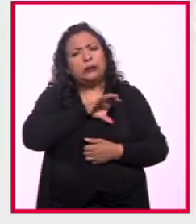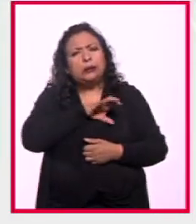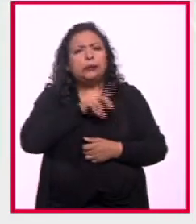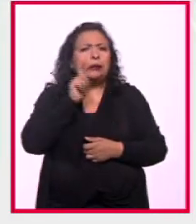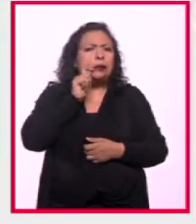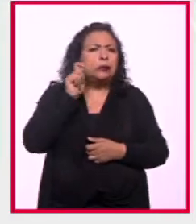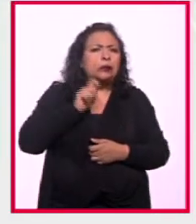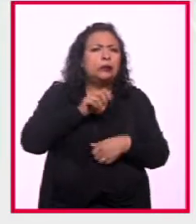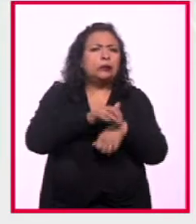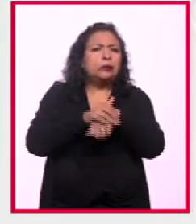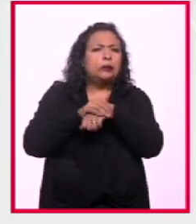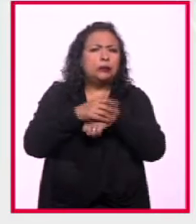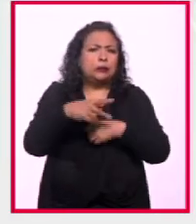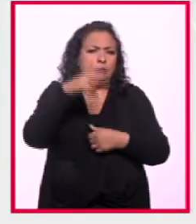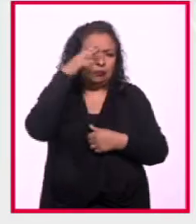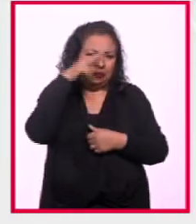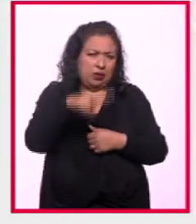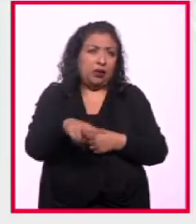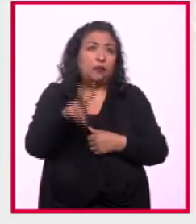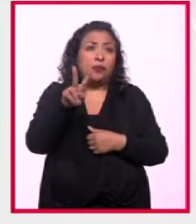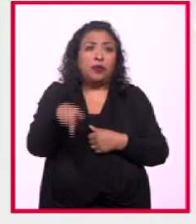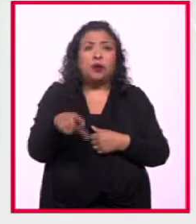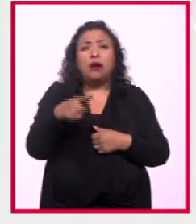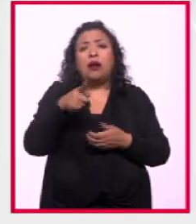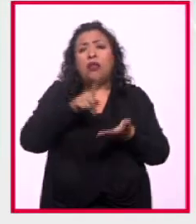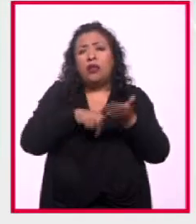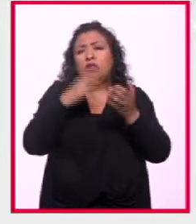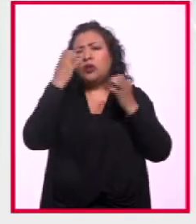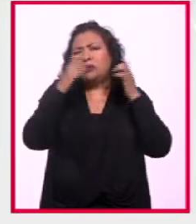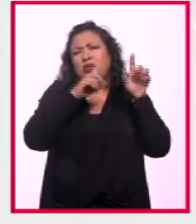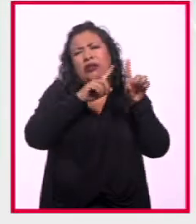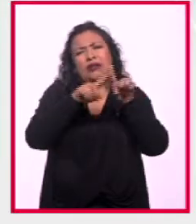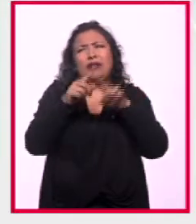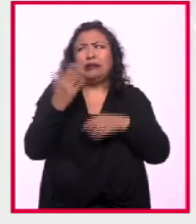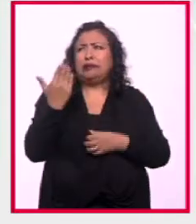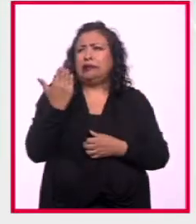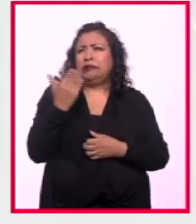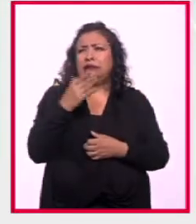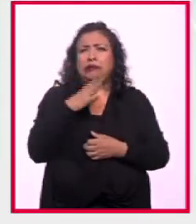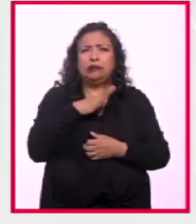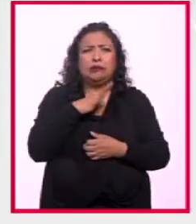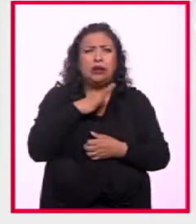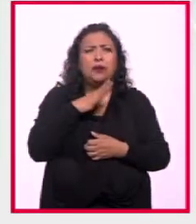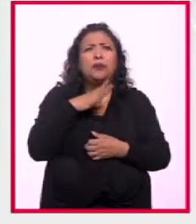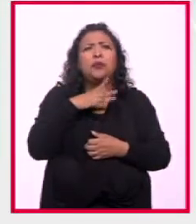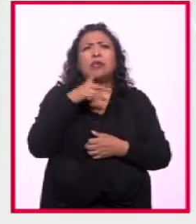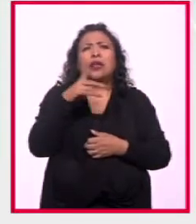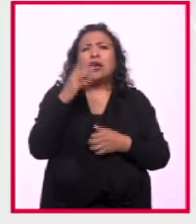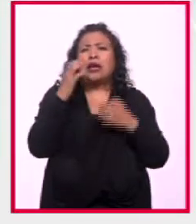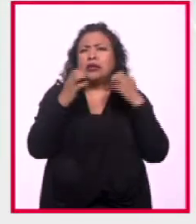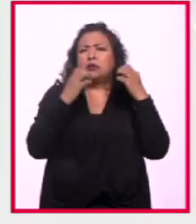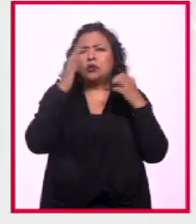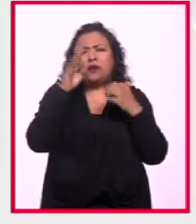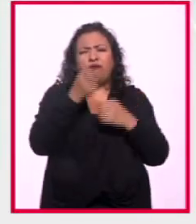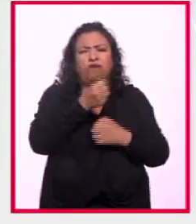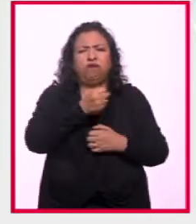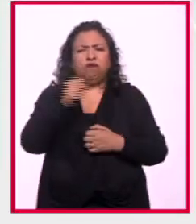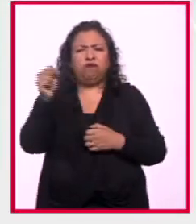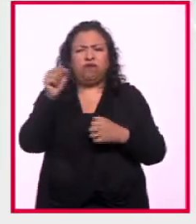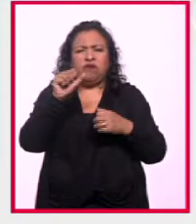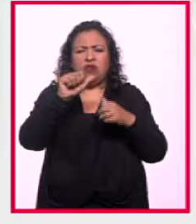amistad a méxico hasta hacemos exposiciones de todo tipo acabamos de tener una de un gran grabador